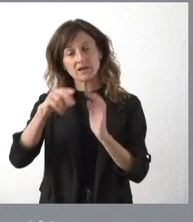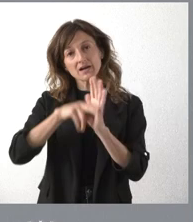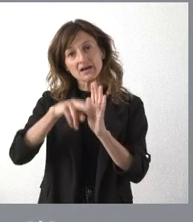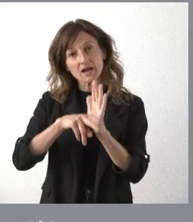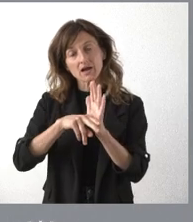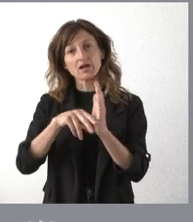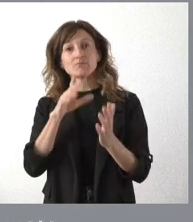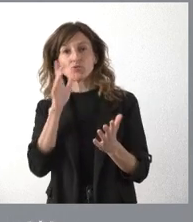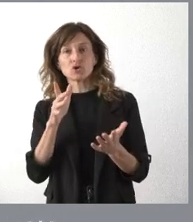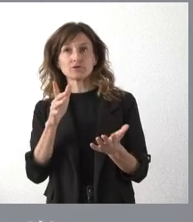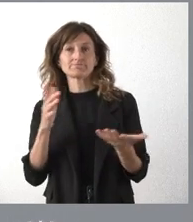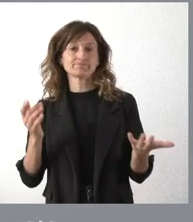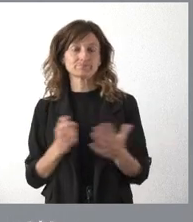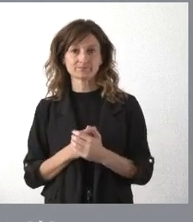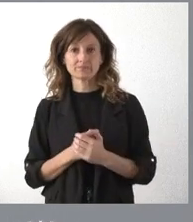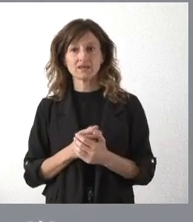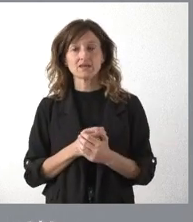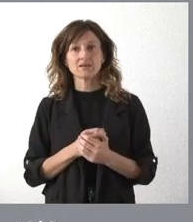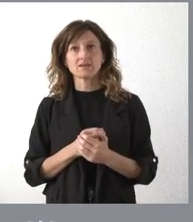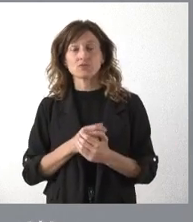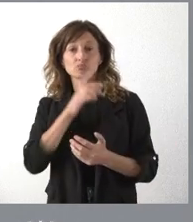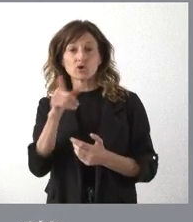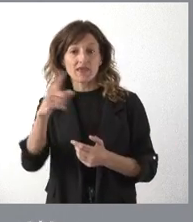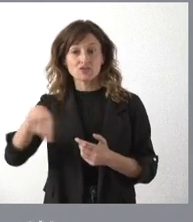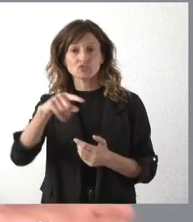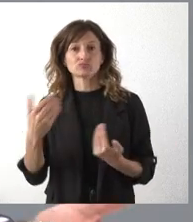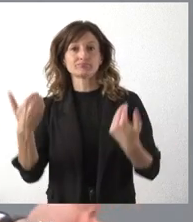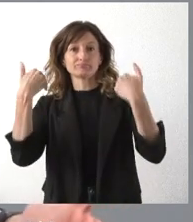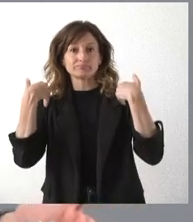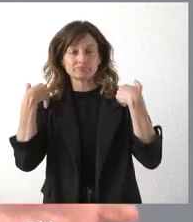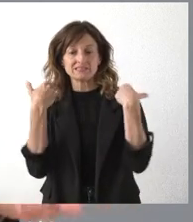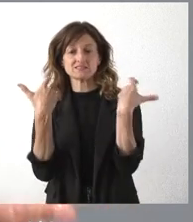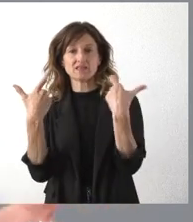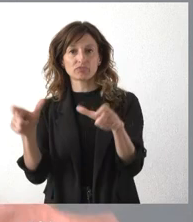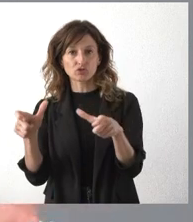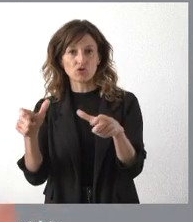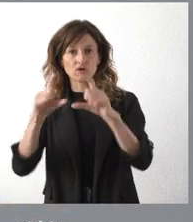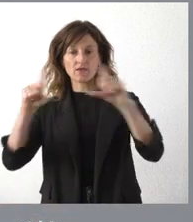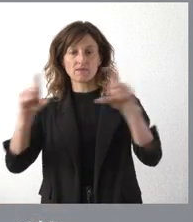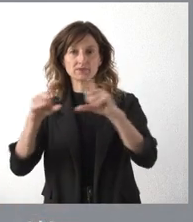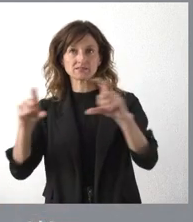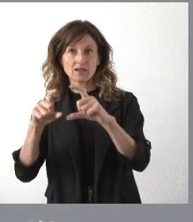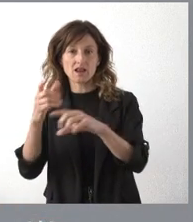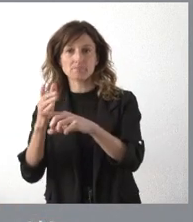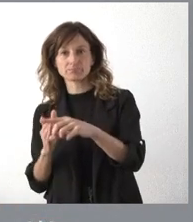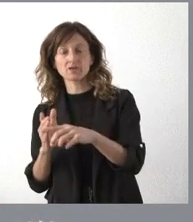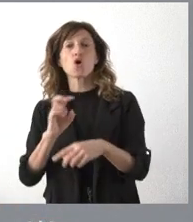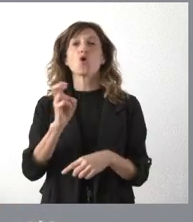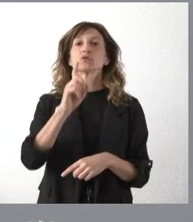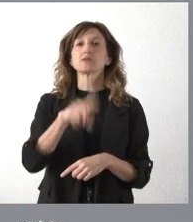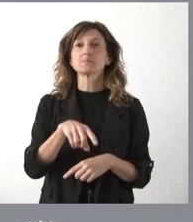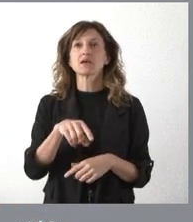les corresponde como representantes mayoritarios del sector empresarial en un caso o